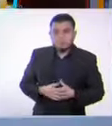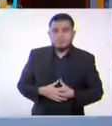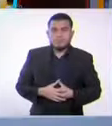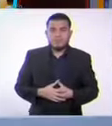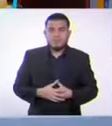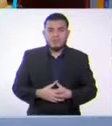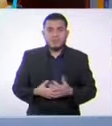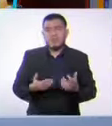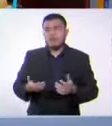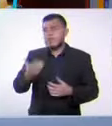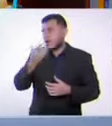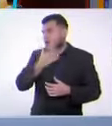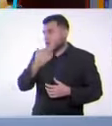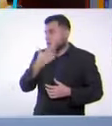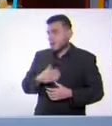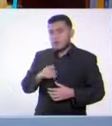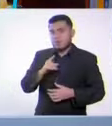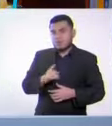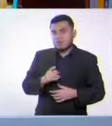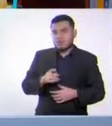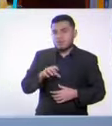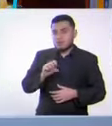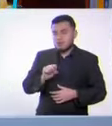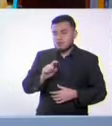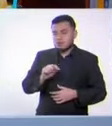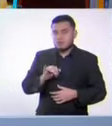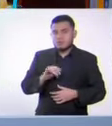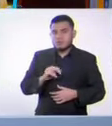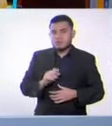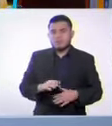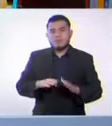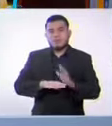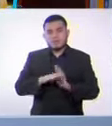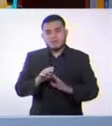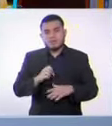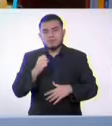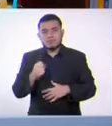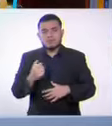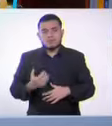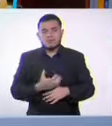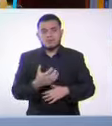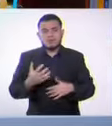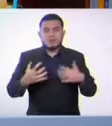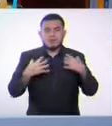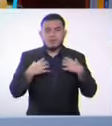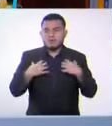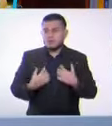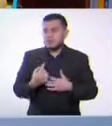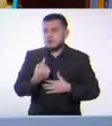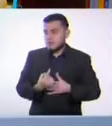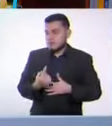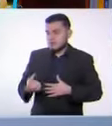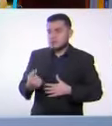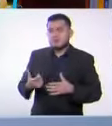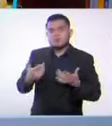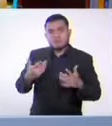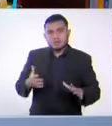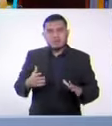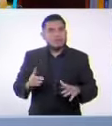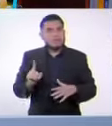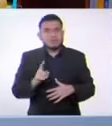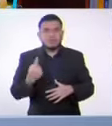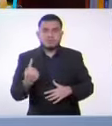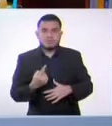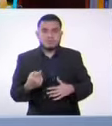El agua es una de las sustancias más importantes en la vida humana, ya que no solo nos